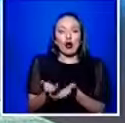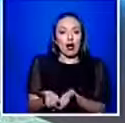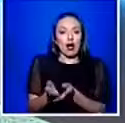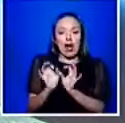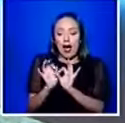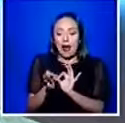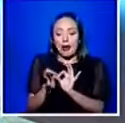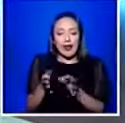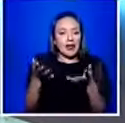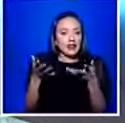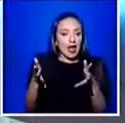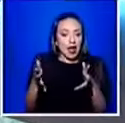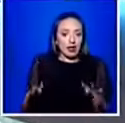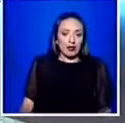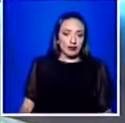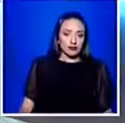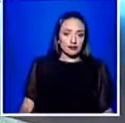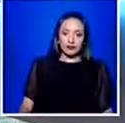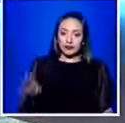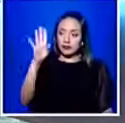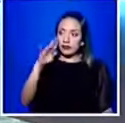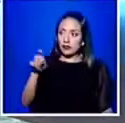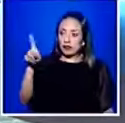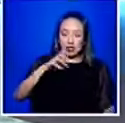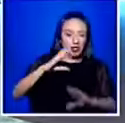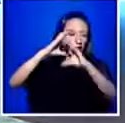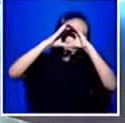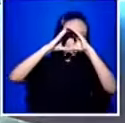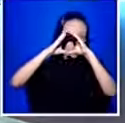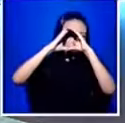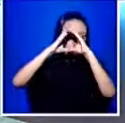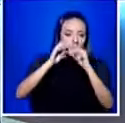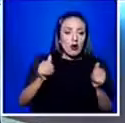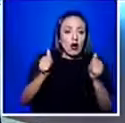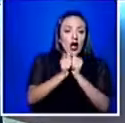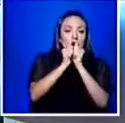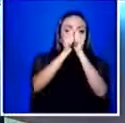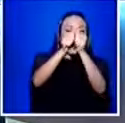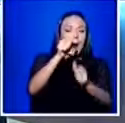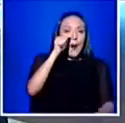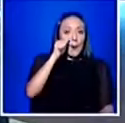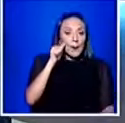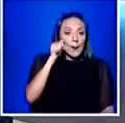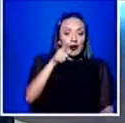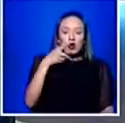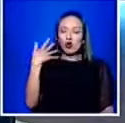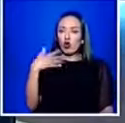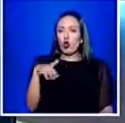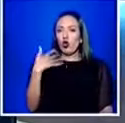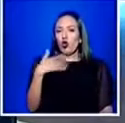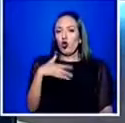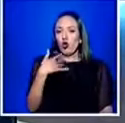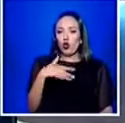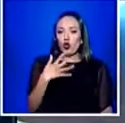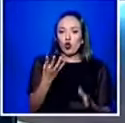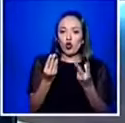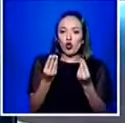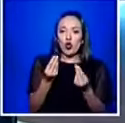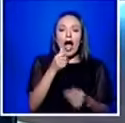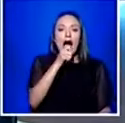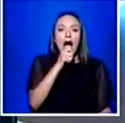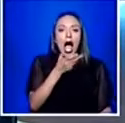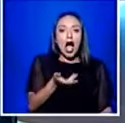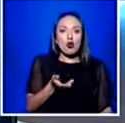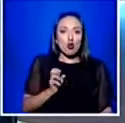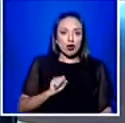Y miren ustedes en esa toma que nos regala el equipo periodístico que acompaña a Andreita Marín, la gran cantidad de agua que se sigue desperdiciando y